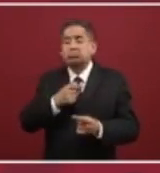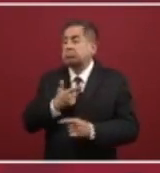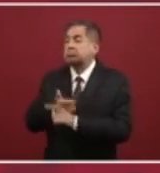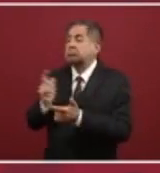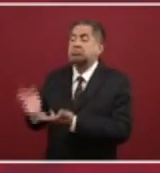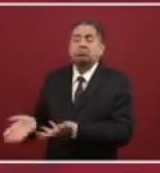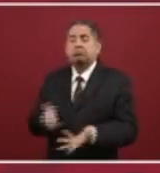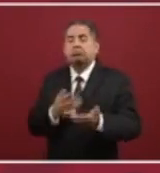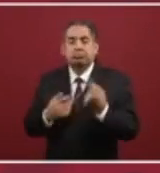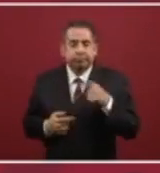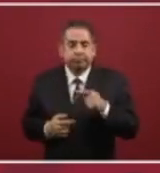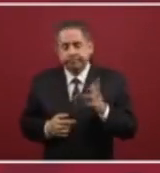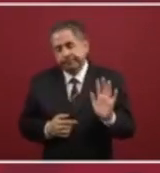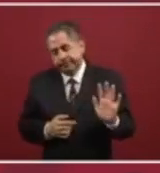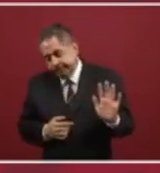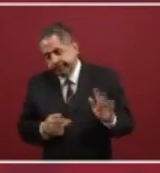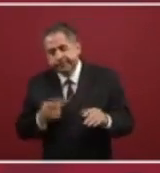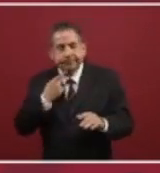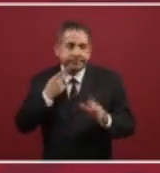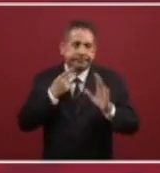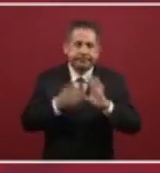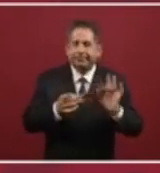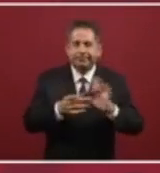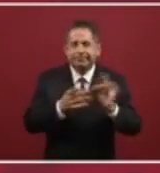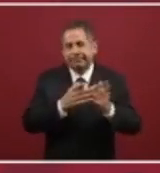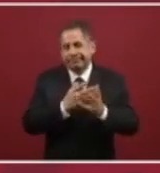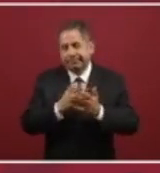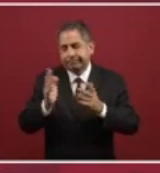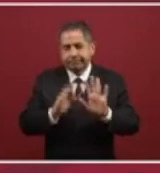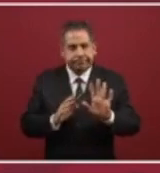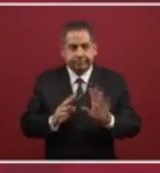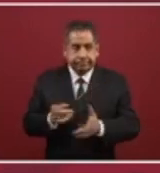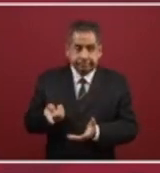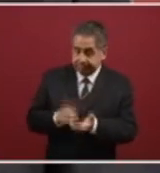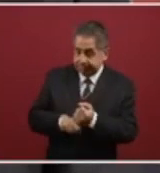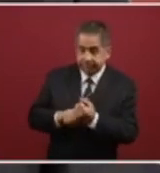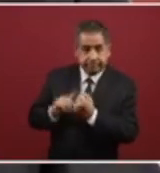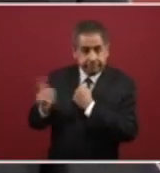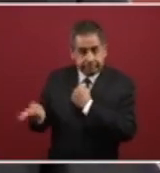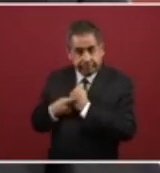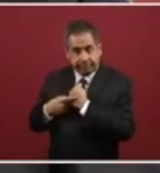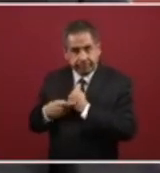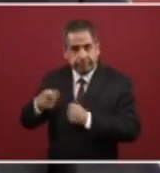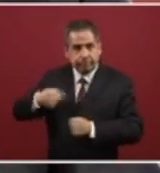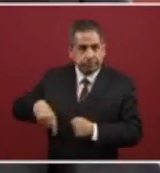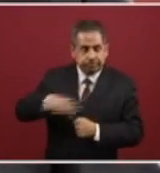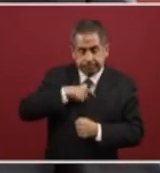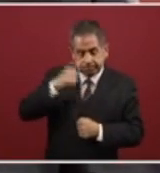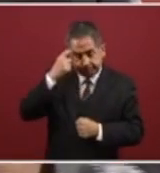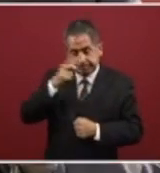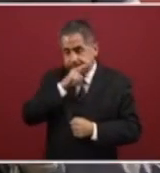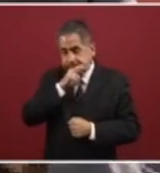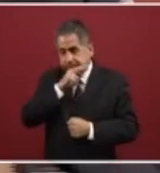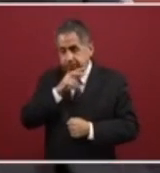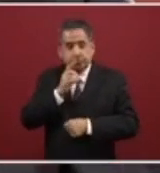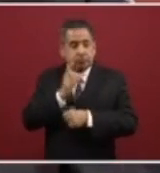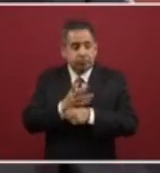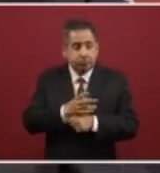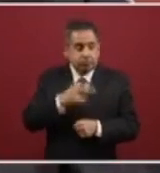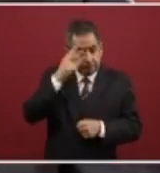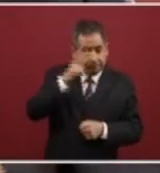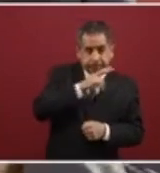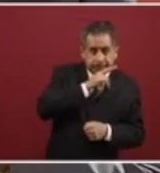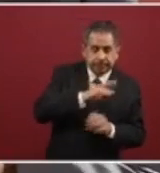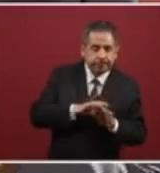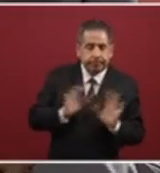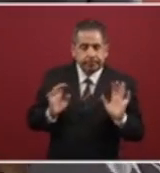así funciona la vida política, pero las causas de fondo son las que nos están preocupando, y no solo a México.